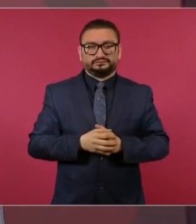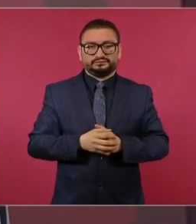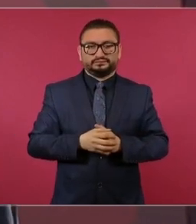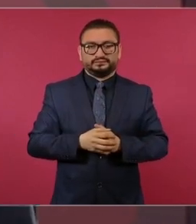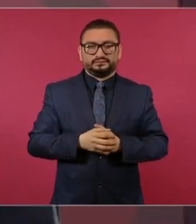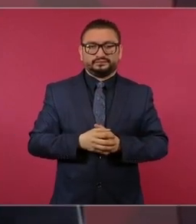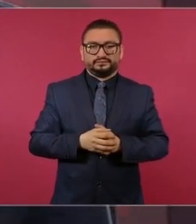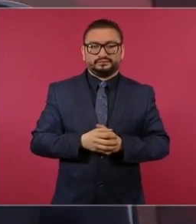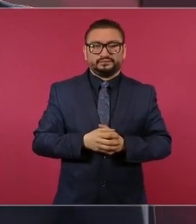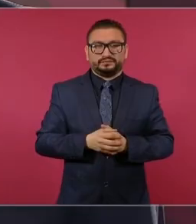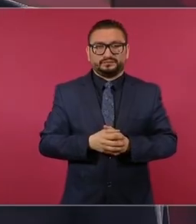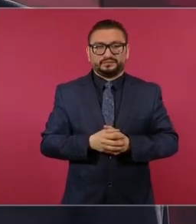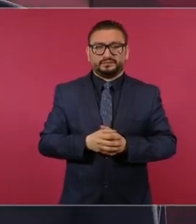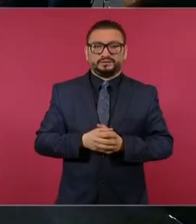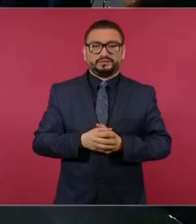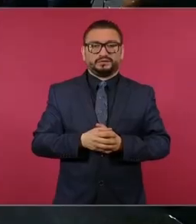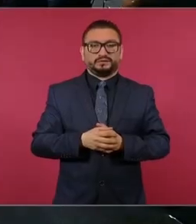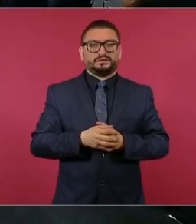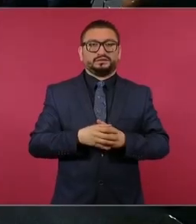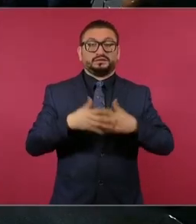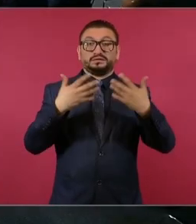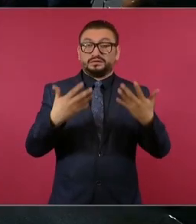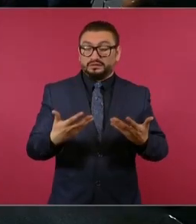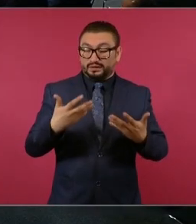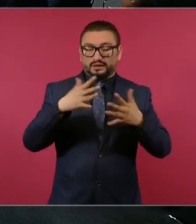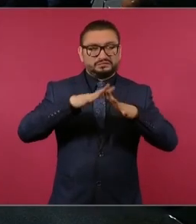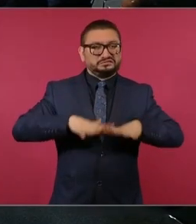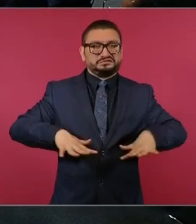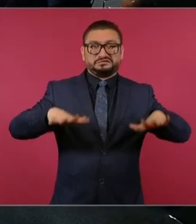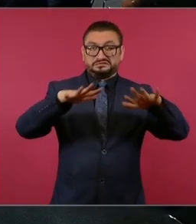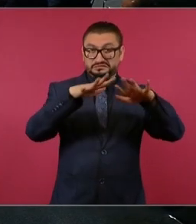ni mucho menos la democracia con dimensión social.